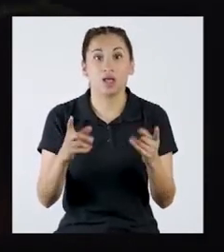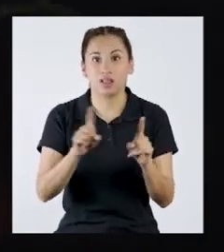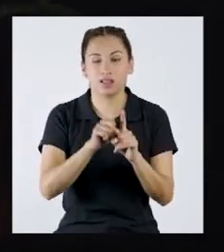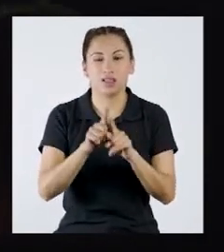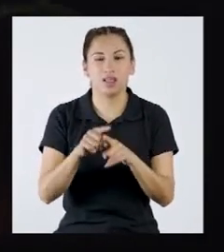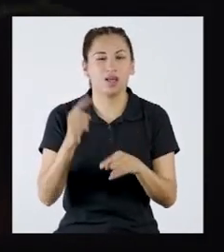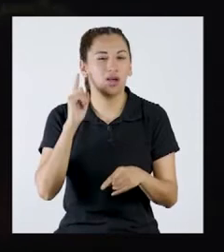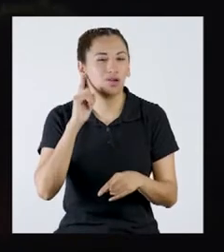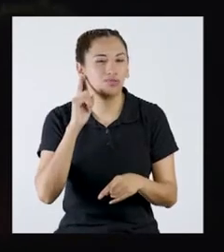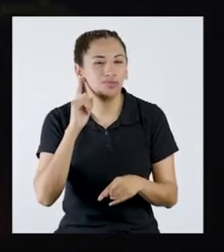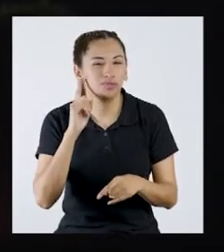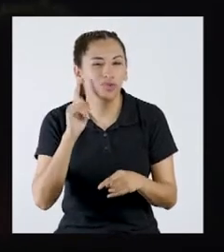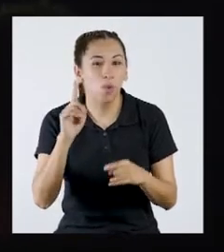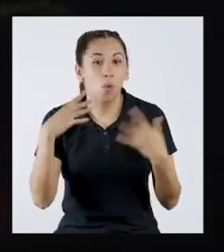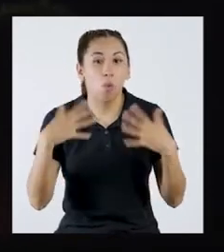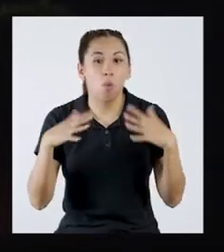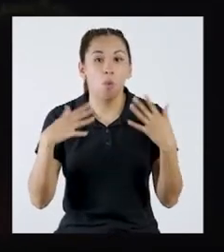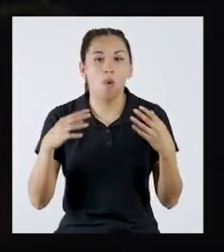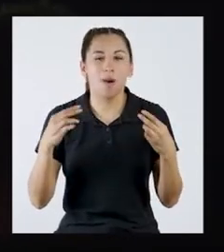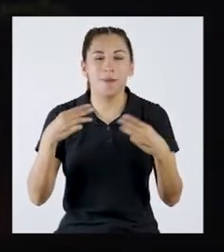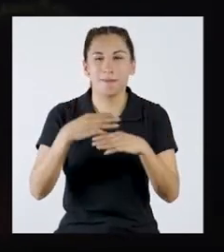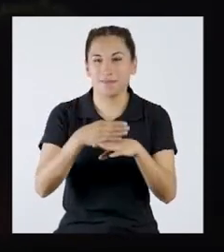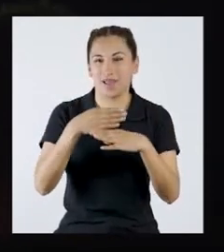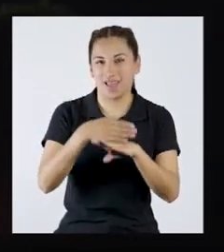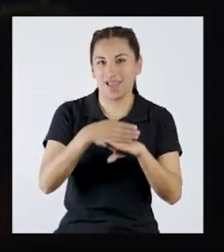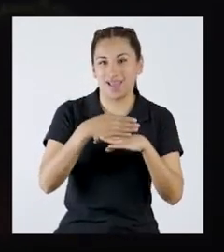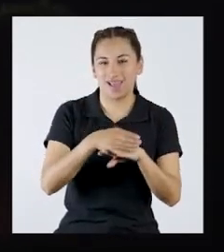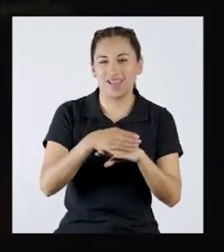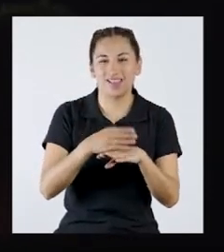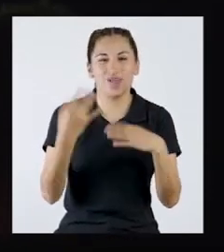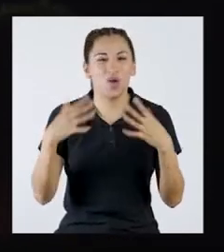naderías, muy pequeñito,